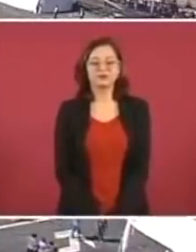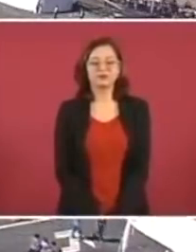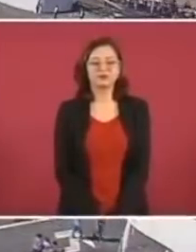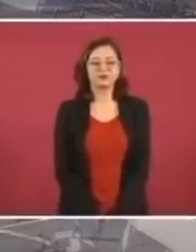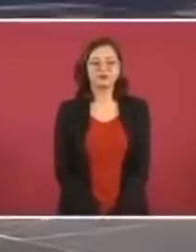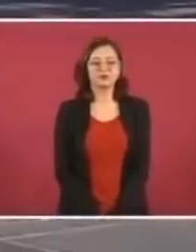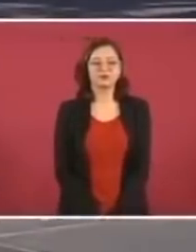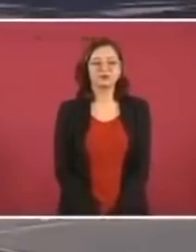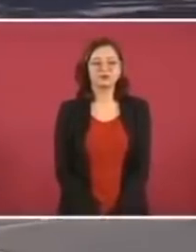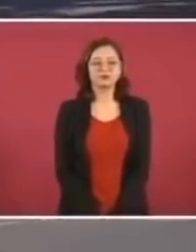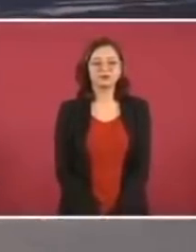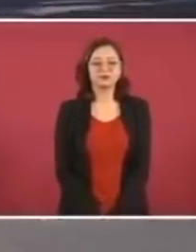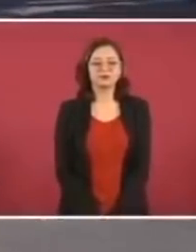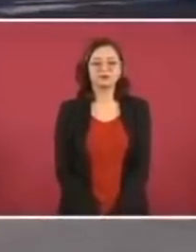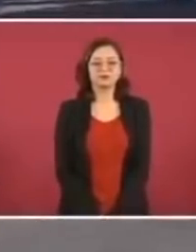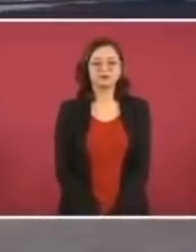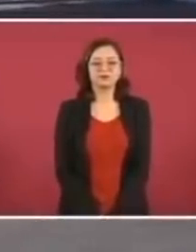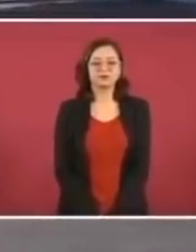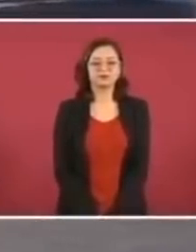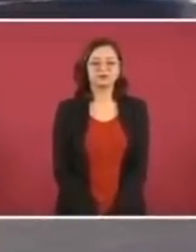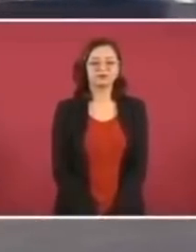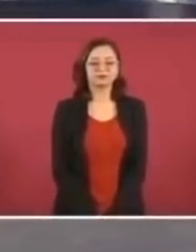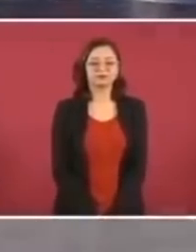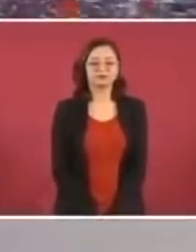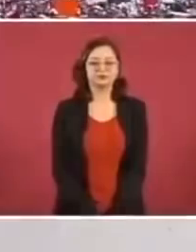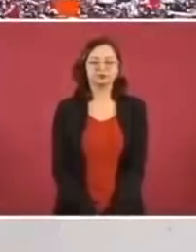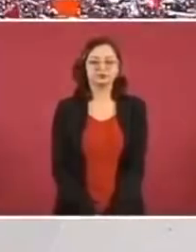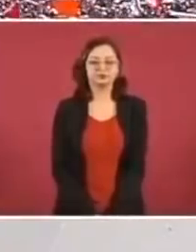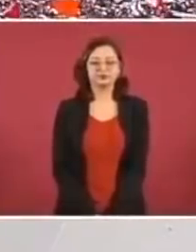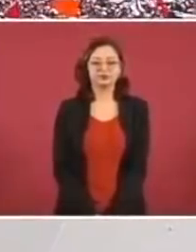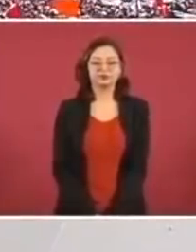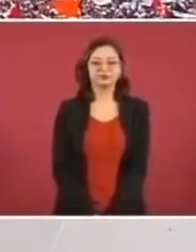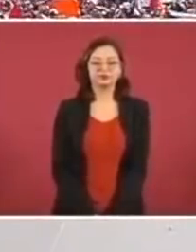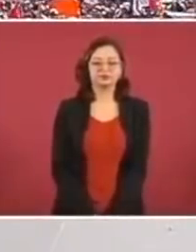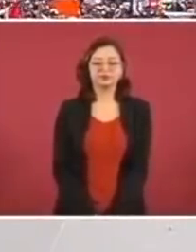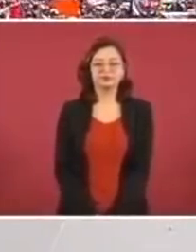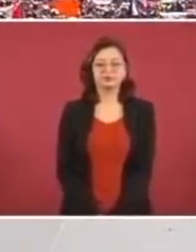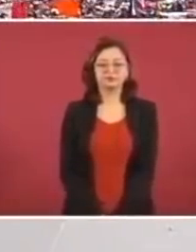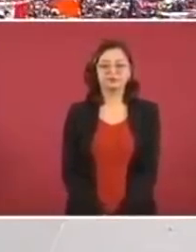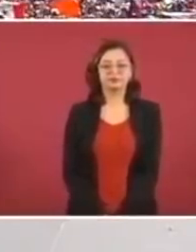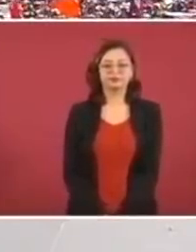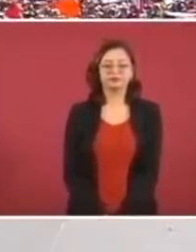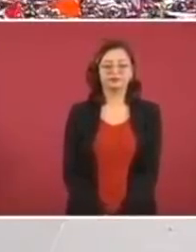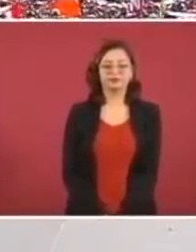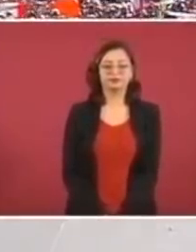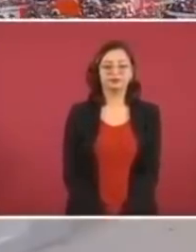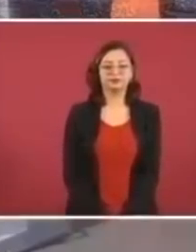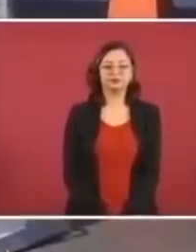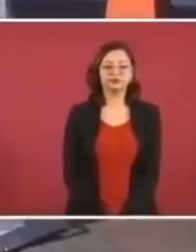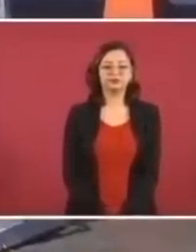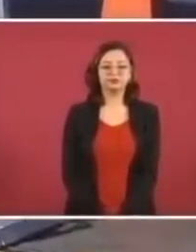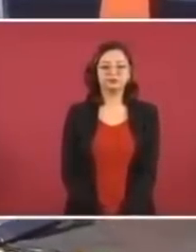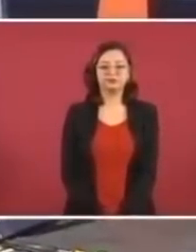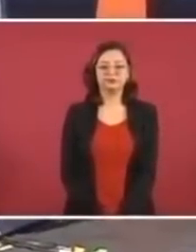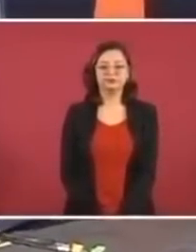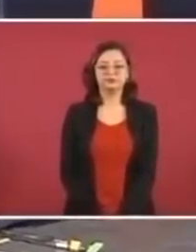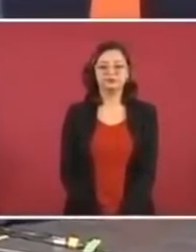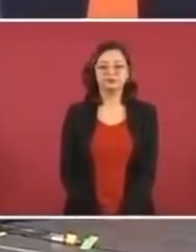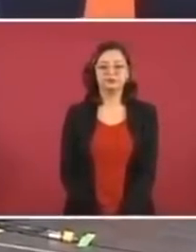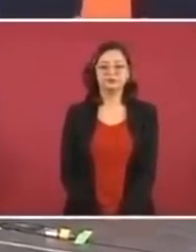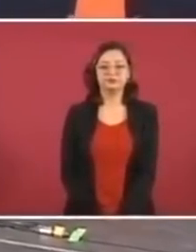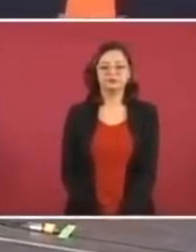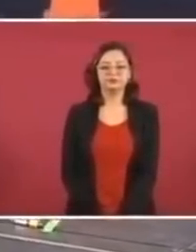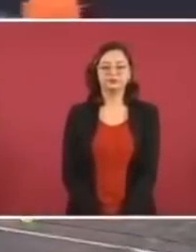romería para festejarse a sí mismo. Su argumento no es muy científico, que digamos,